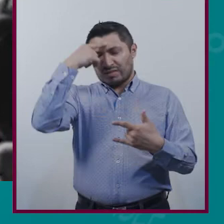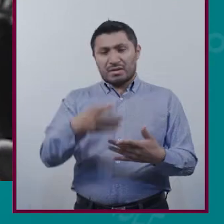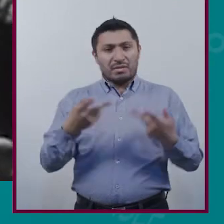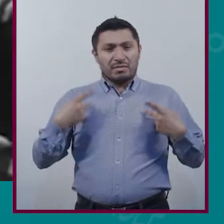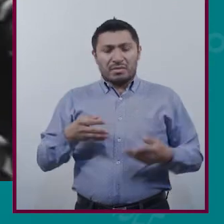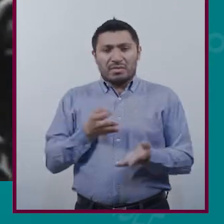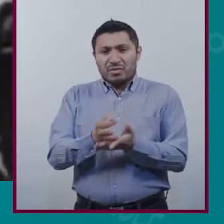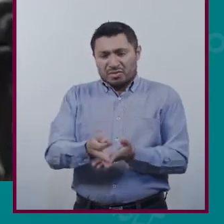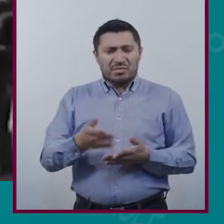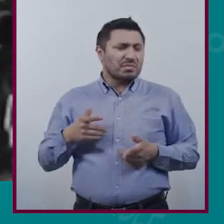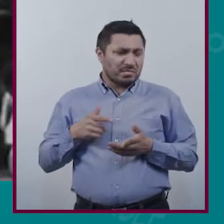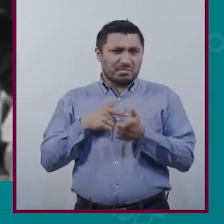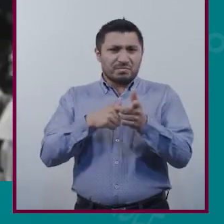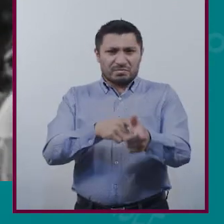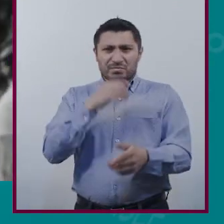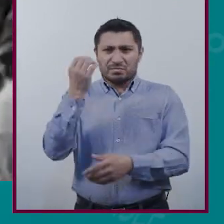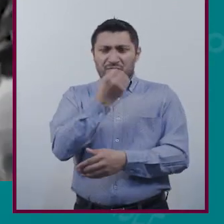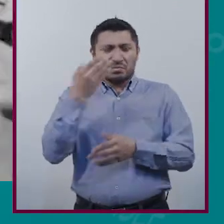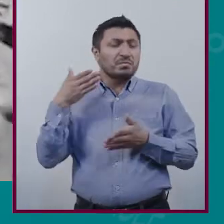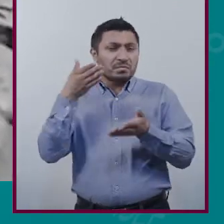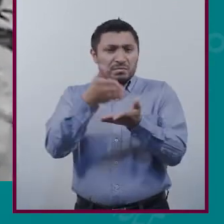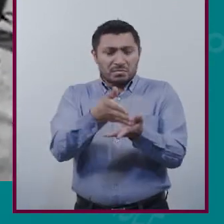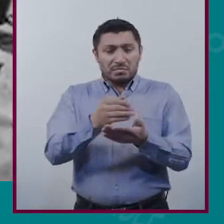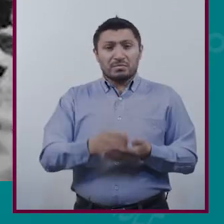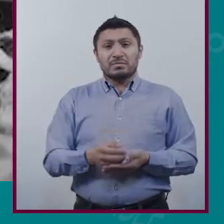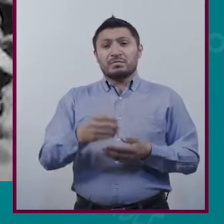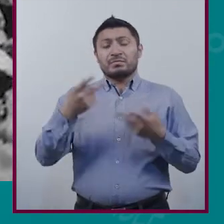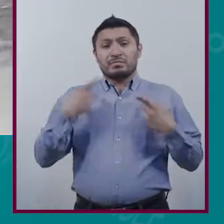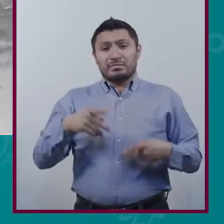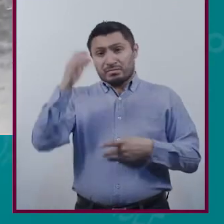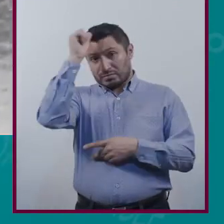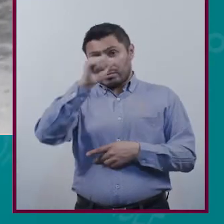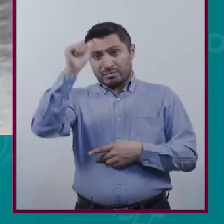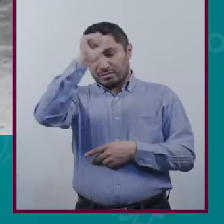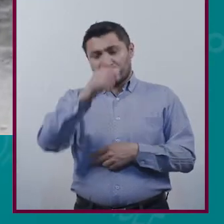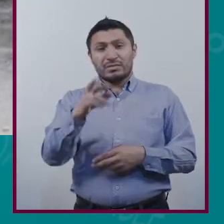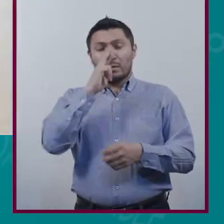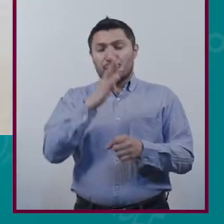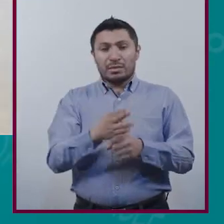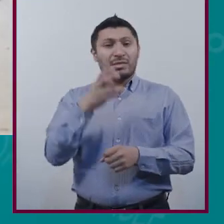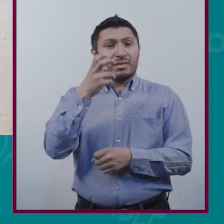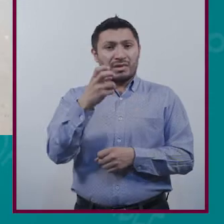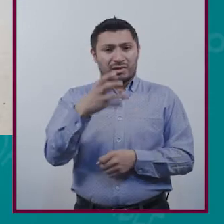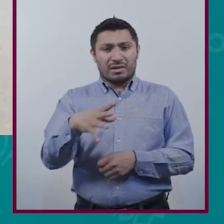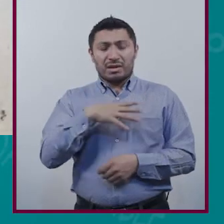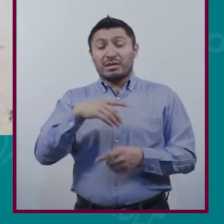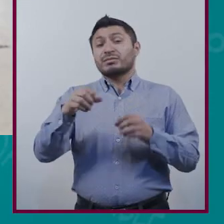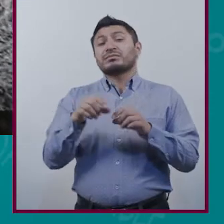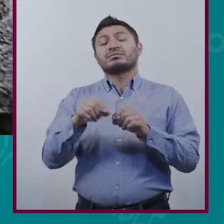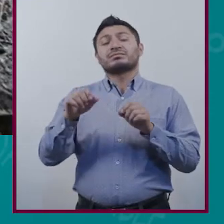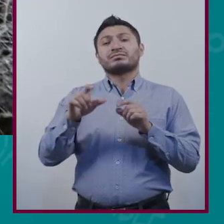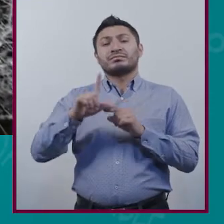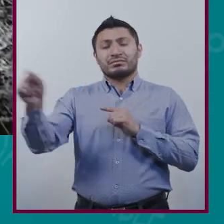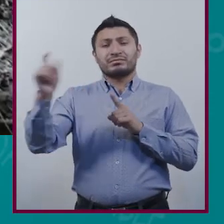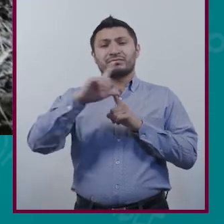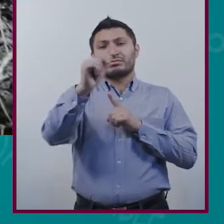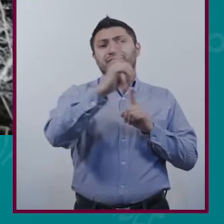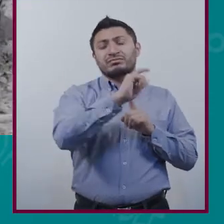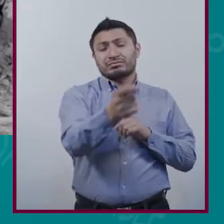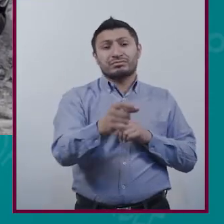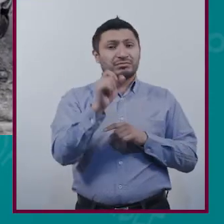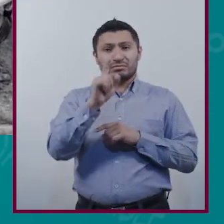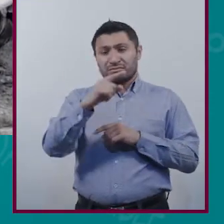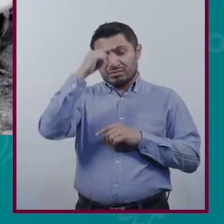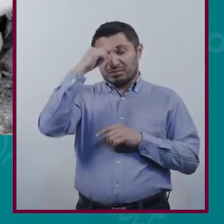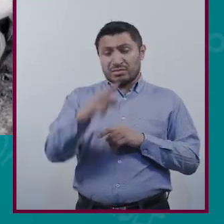fieles prosigan haciendo oración en ellos. Los sacerdotes encargados de ellos se retirarán en los mismos para